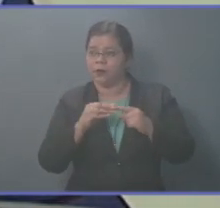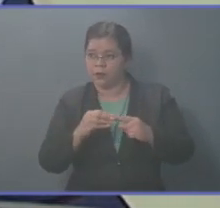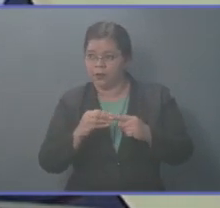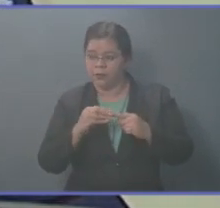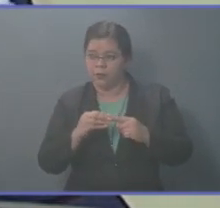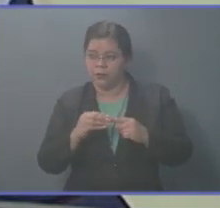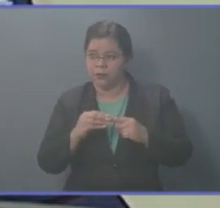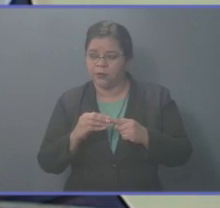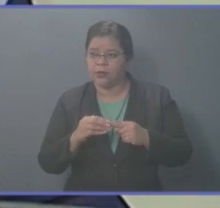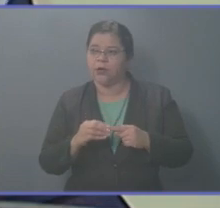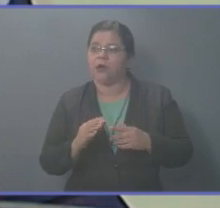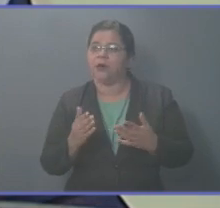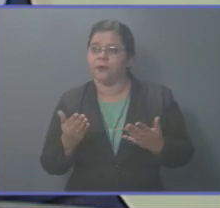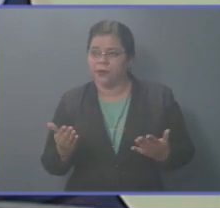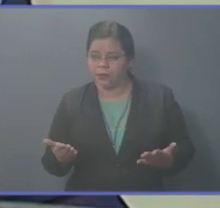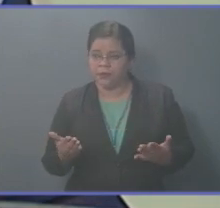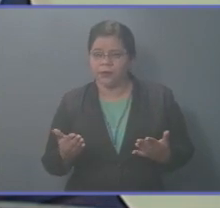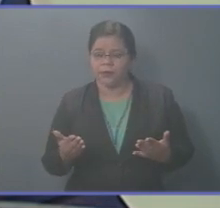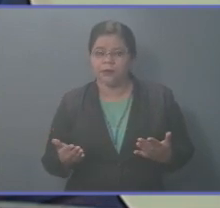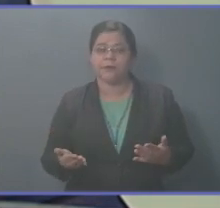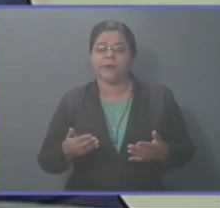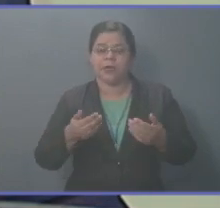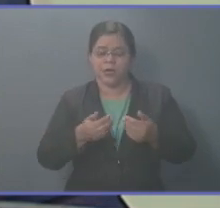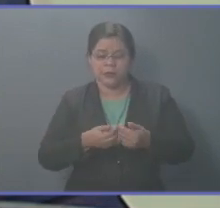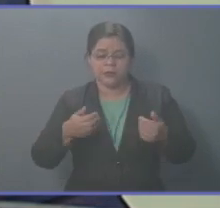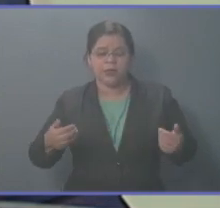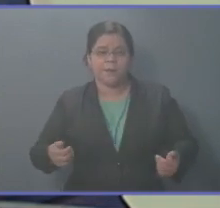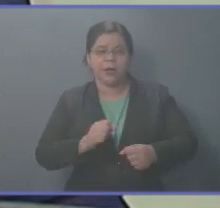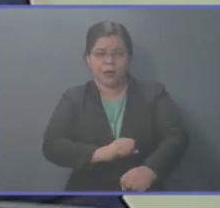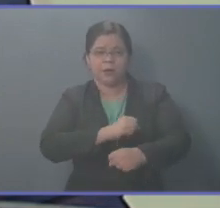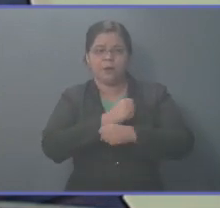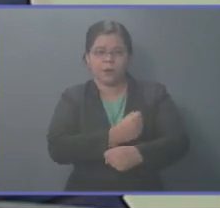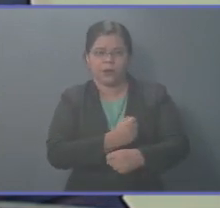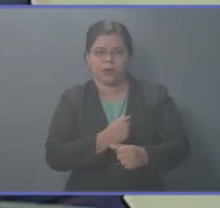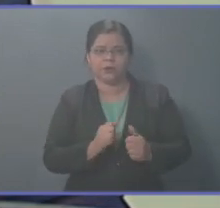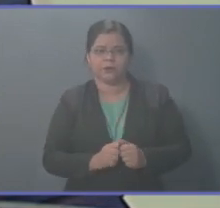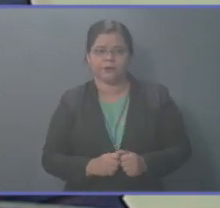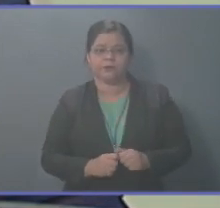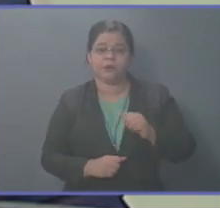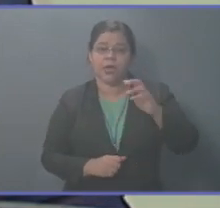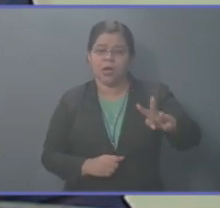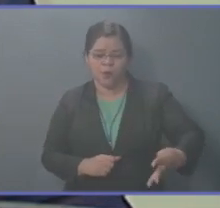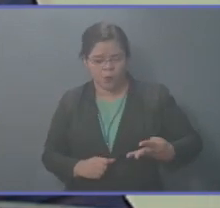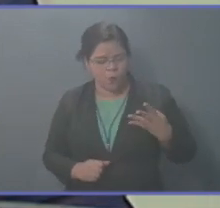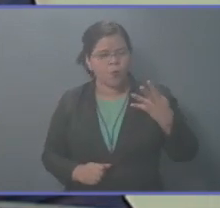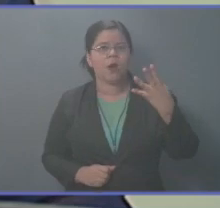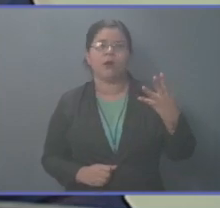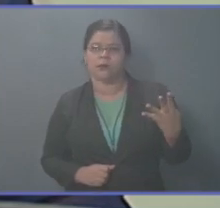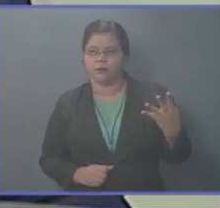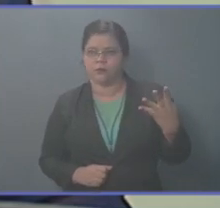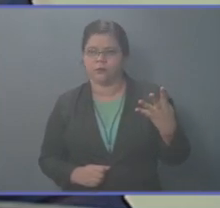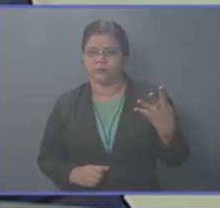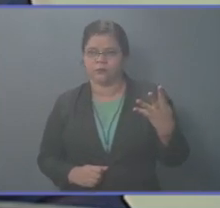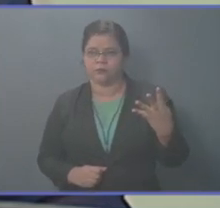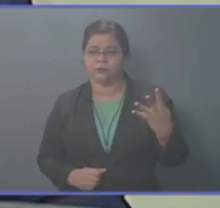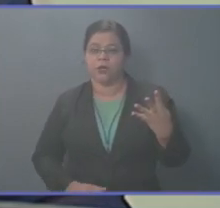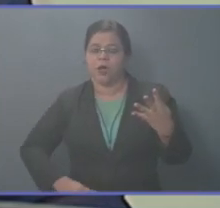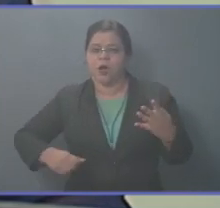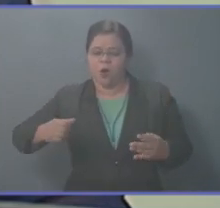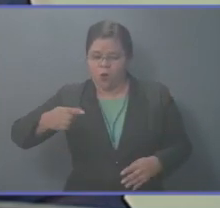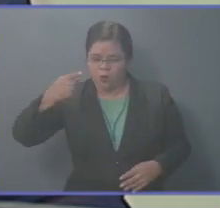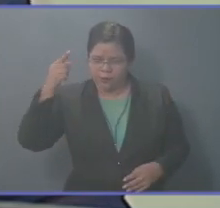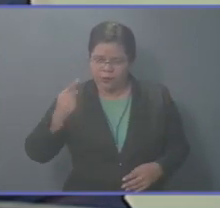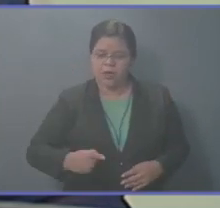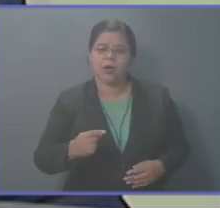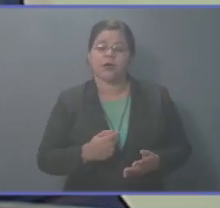manera fundamental la separación de poderes. Y cuarto, ordenar al ministro de